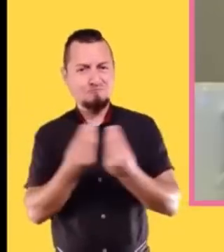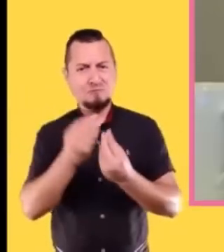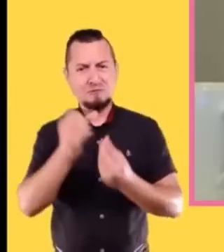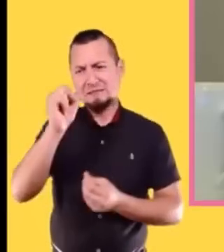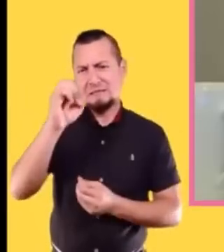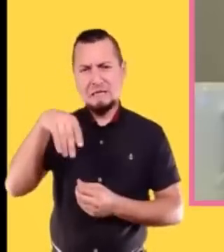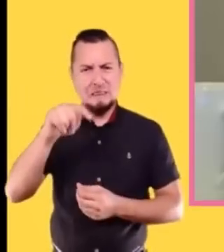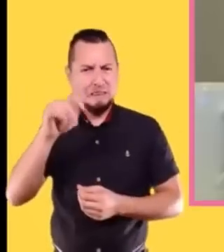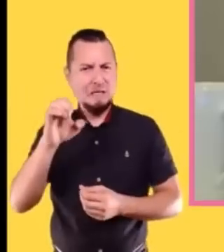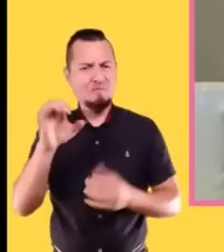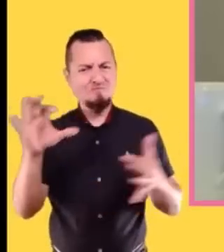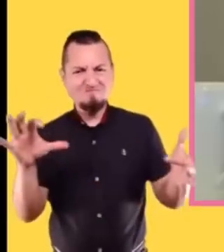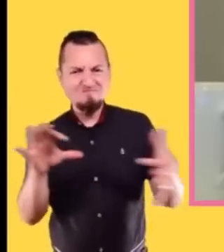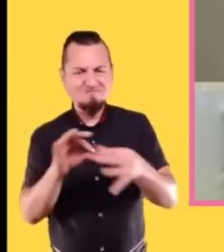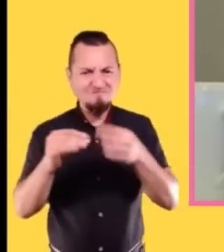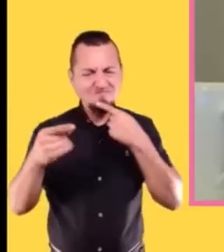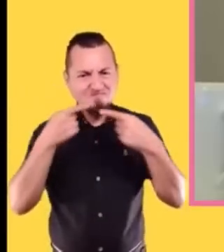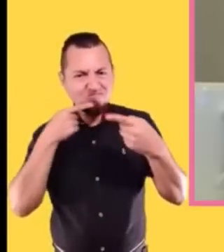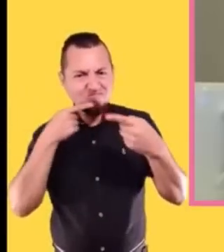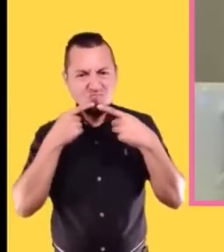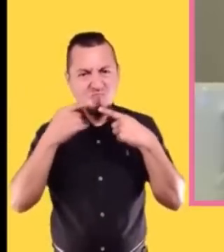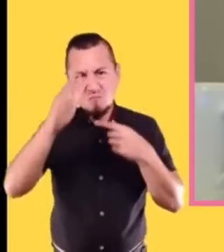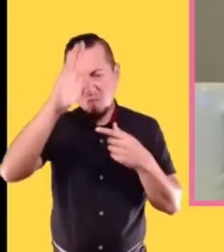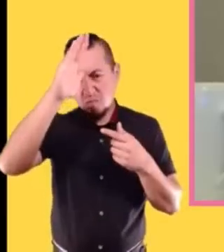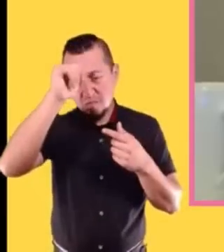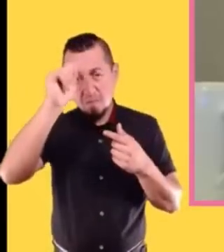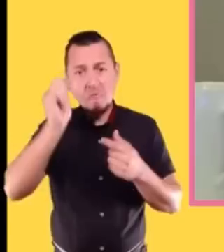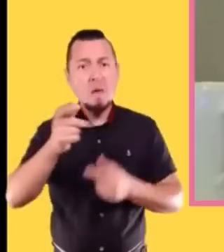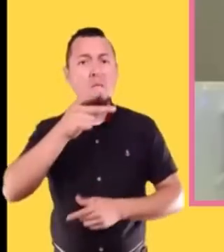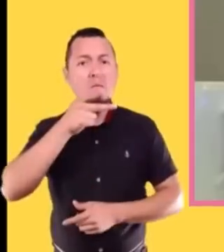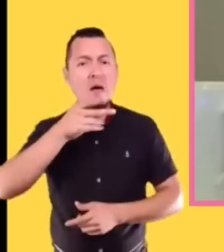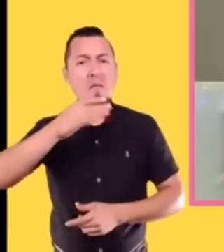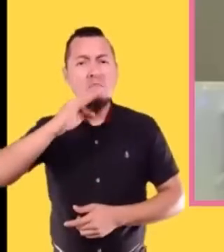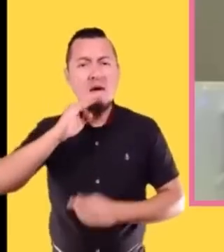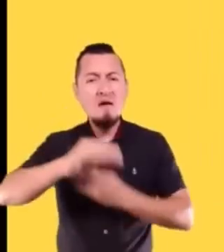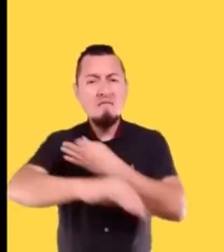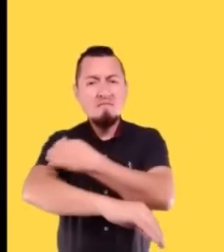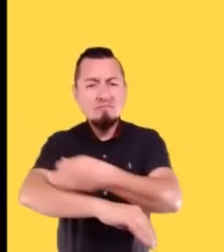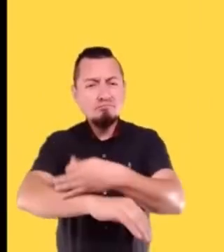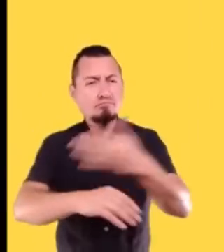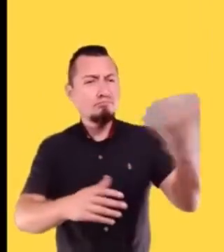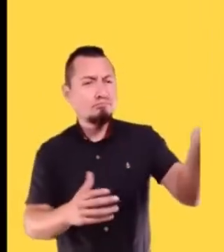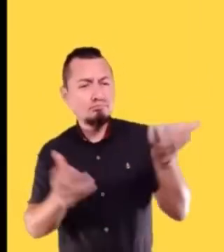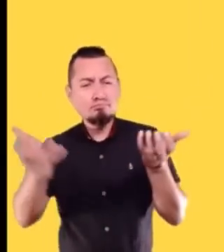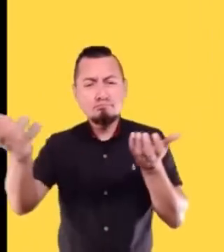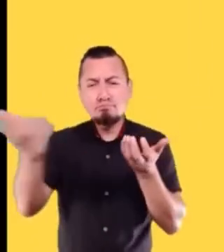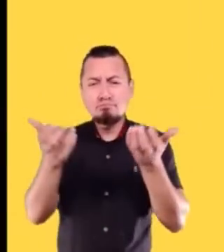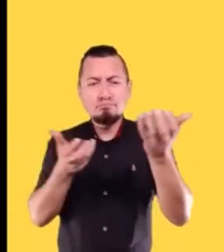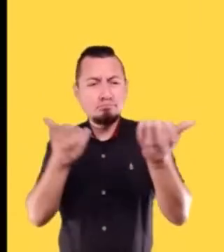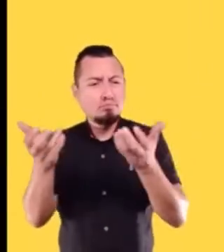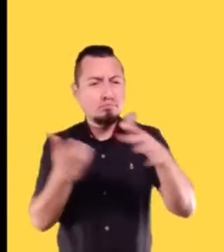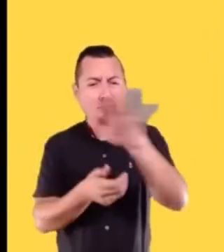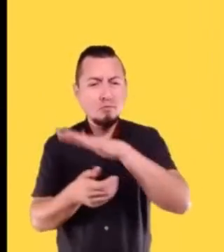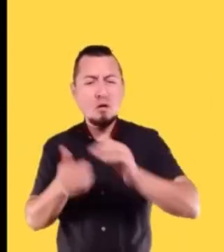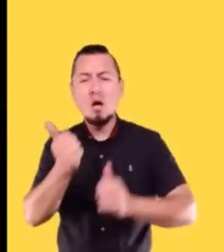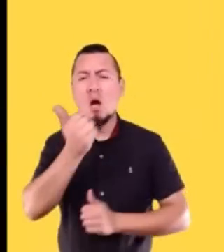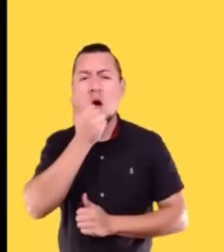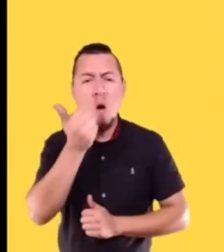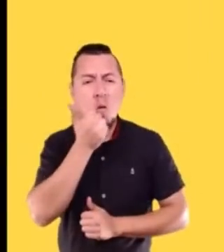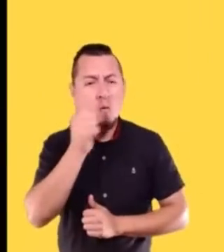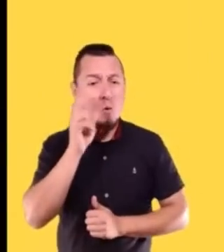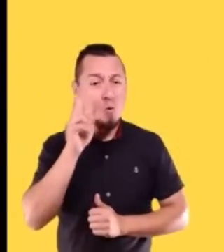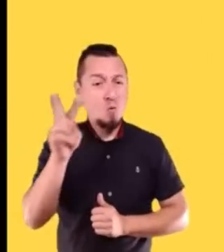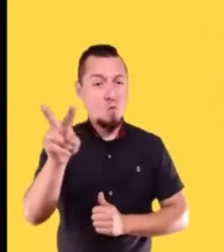en este proceso. Participaron madres y padres de familia, participaron alumnos. Fue una convocatoria muy